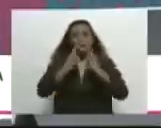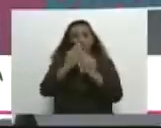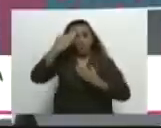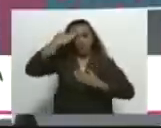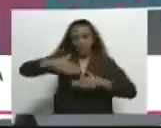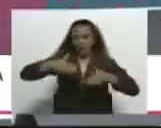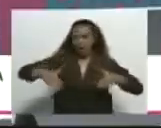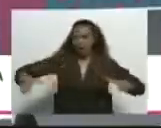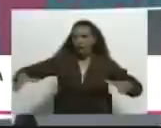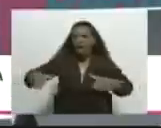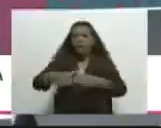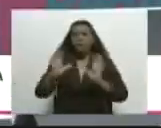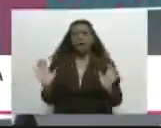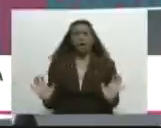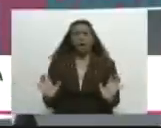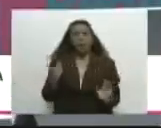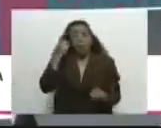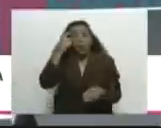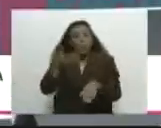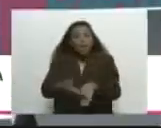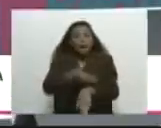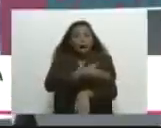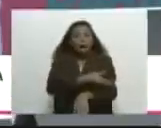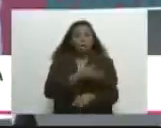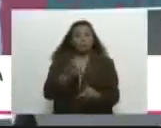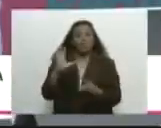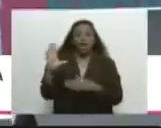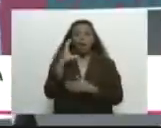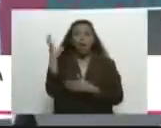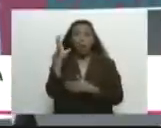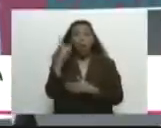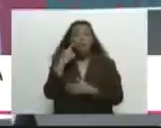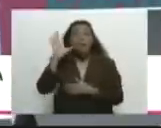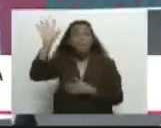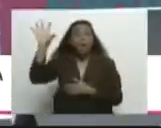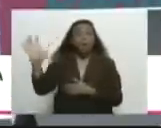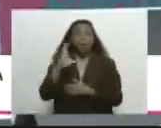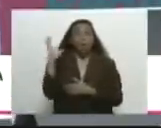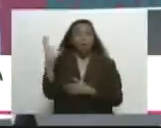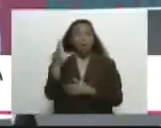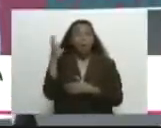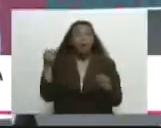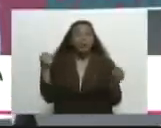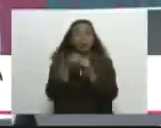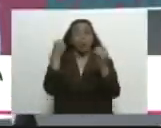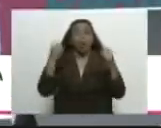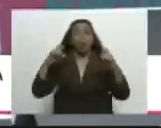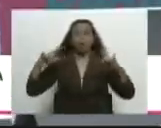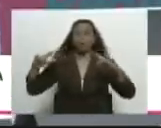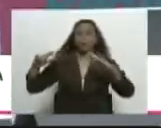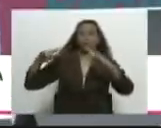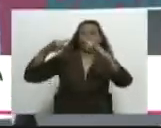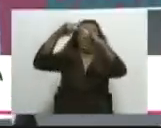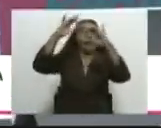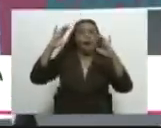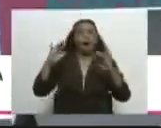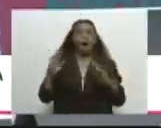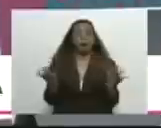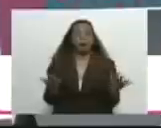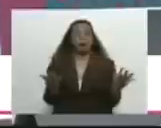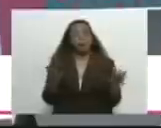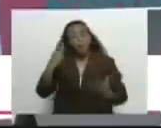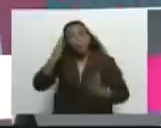Armada. Un día antes hubo un accidente en Colombia. Chocaron dos aeronaves.